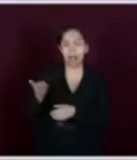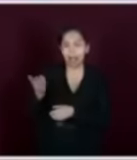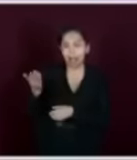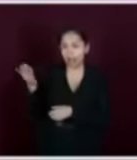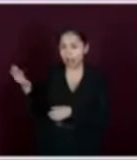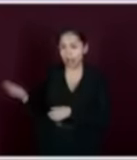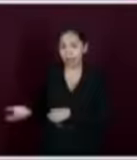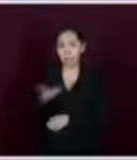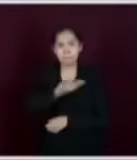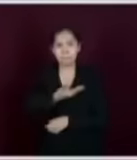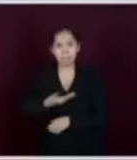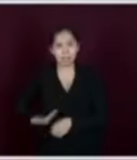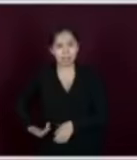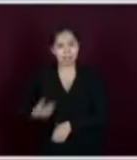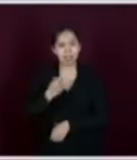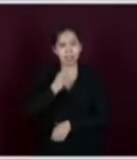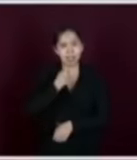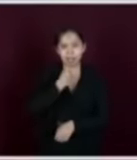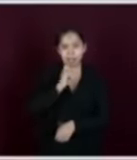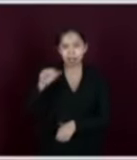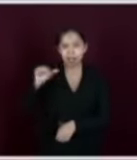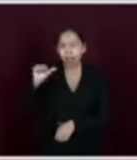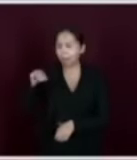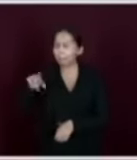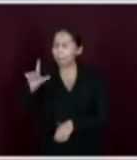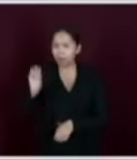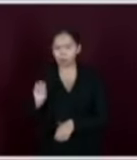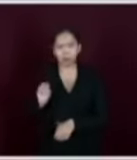presidente Andrés Manuel López Obrador.